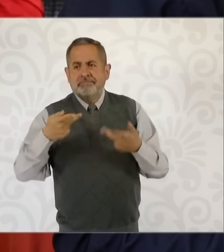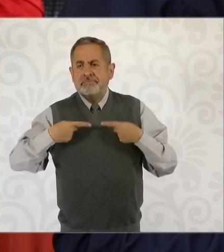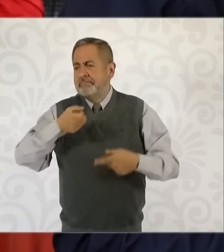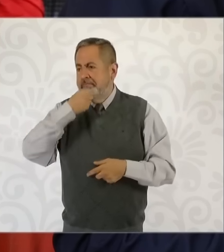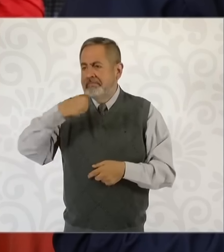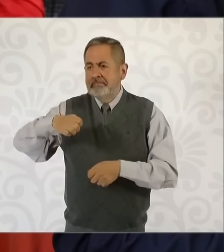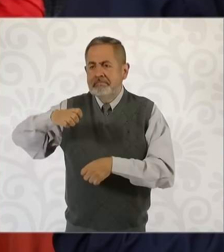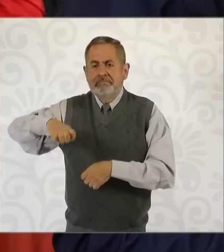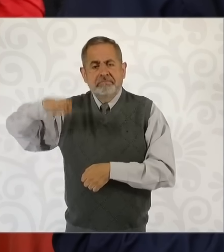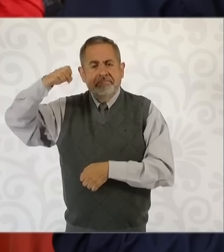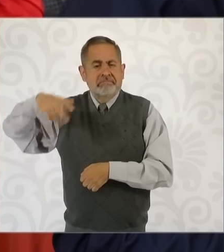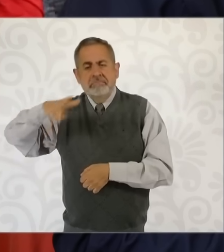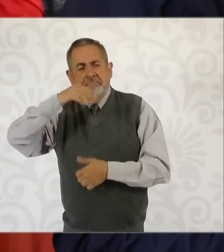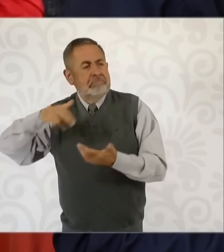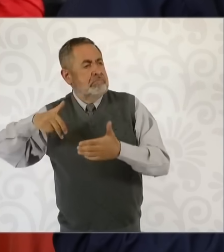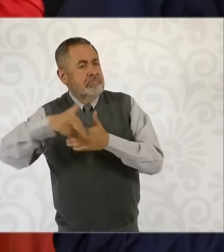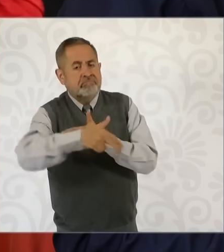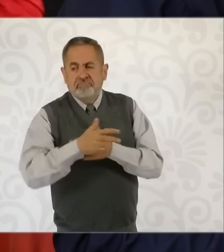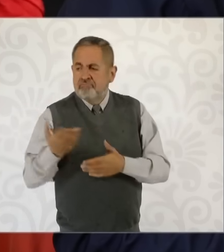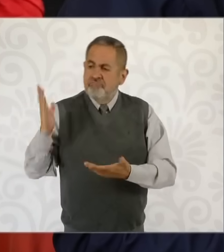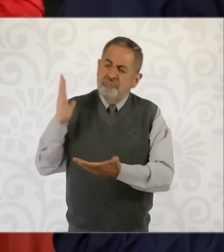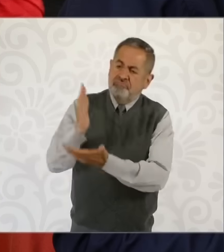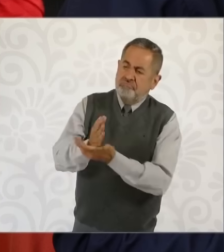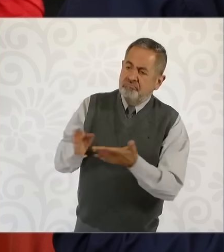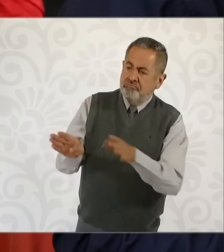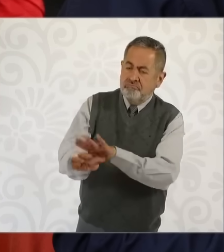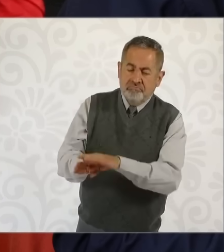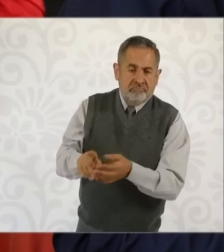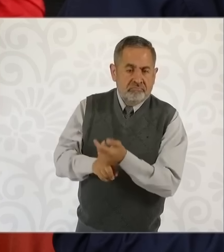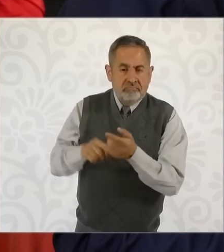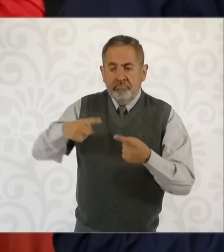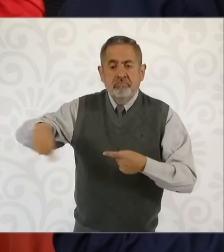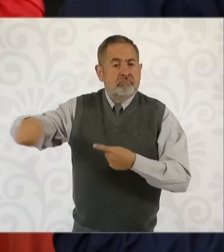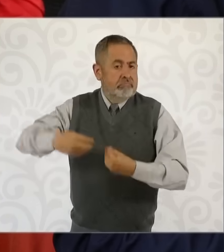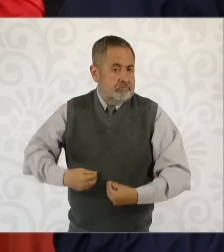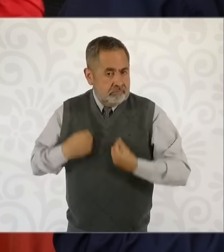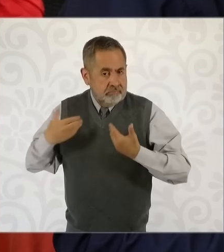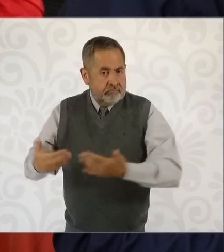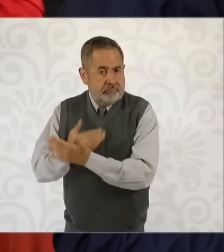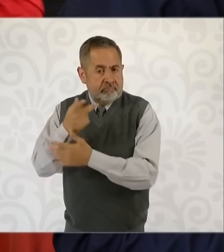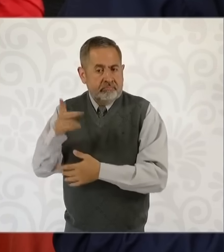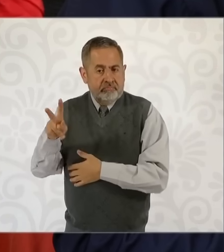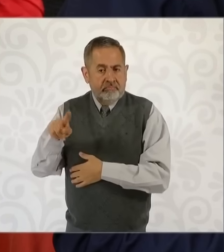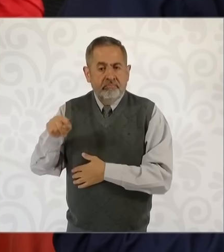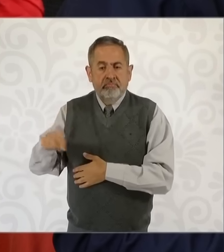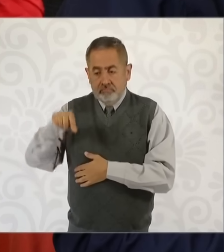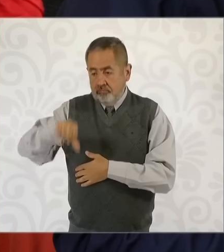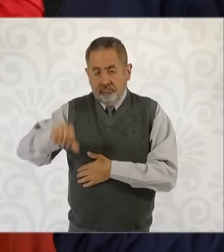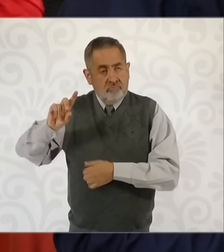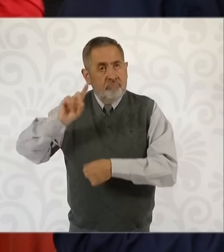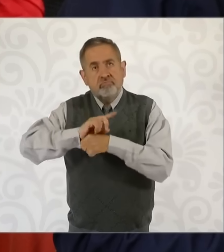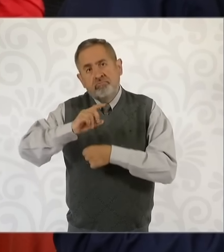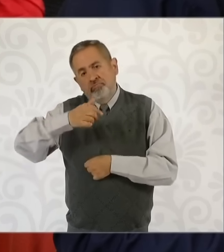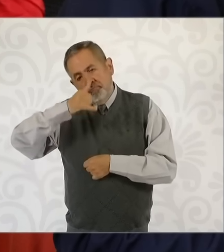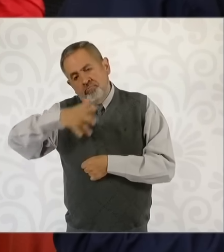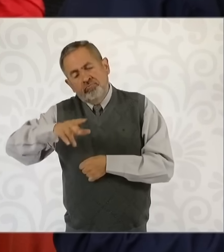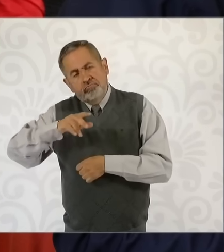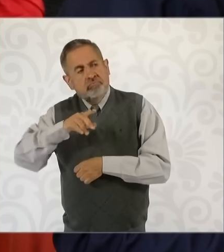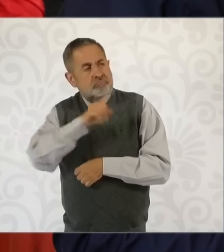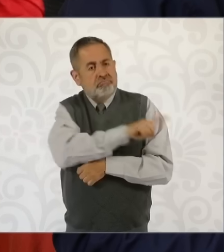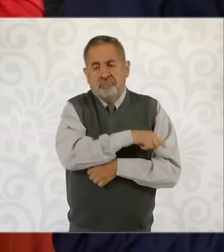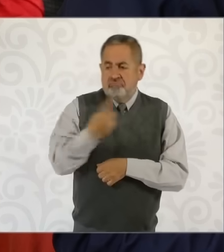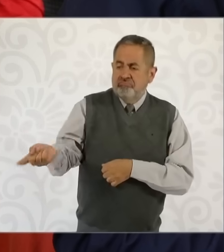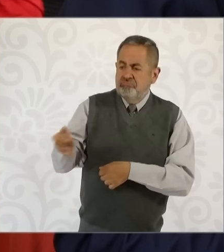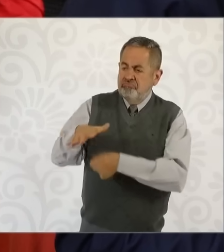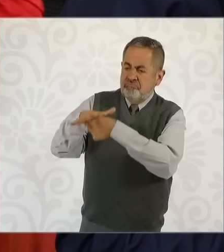edad. Son ciudadanos residentes de Vallarta que van a protestar el día de hoy por el abuso de